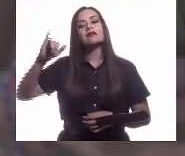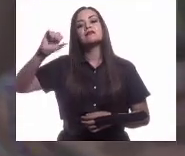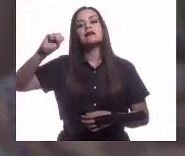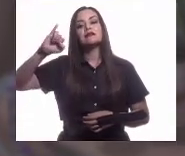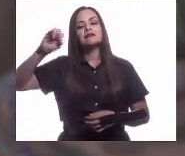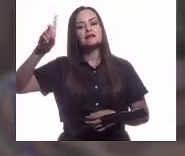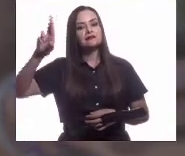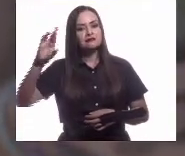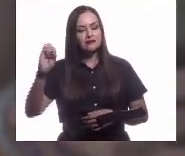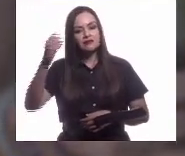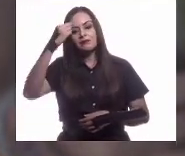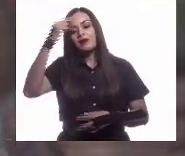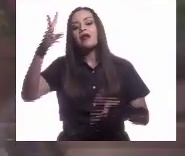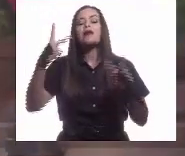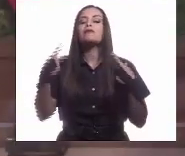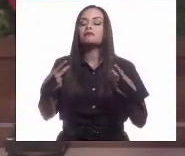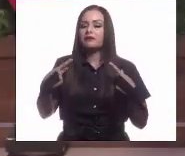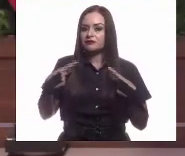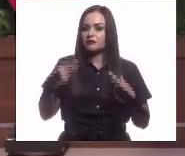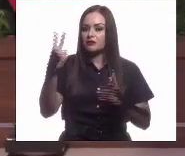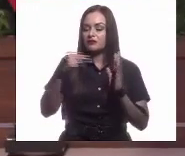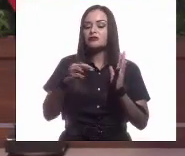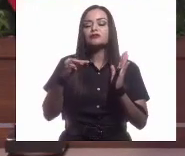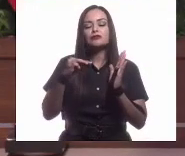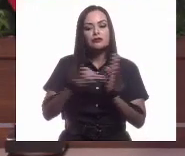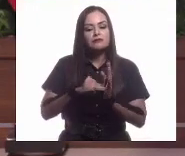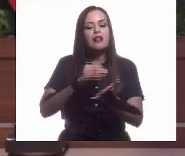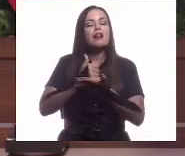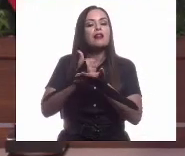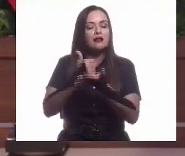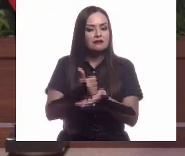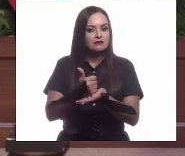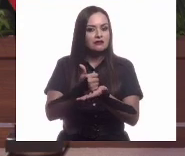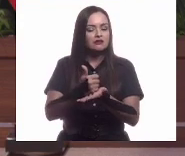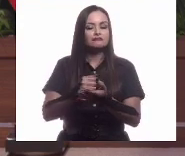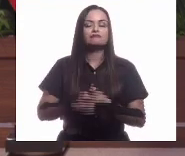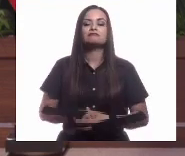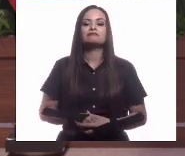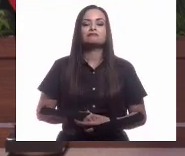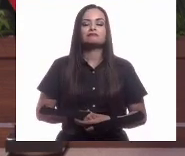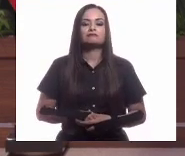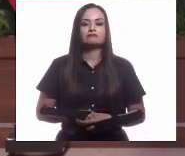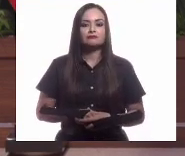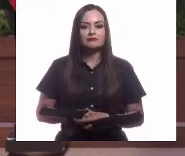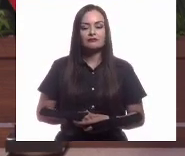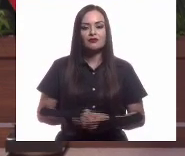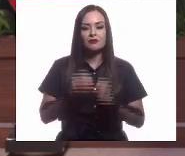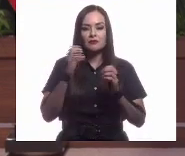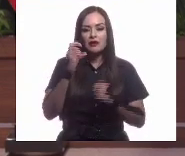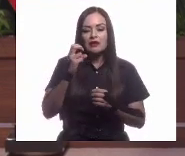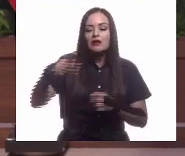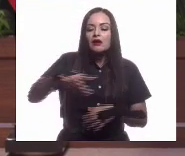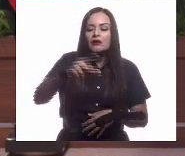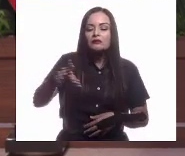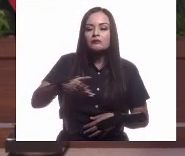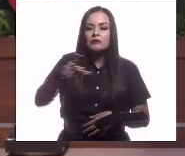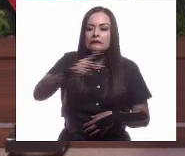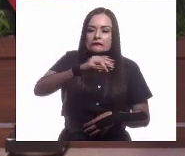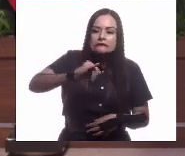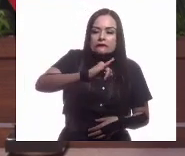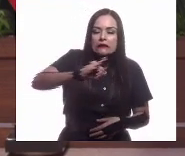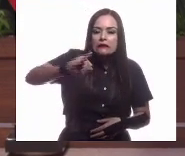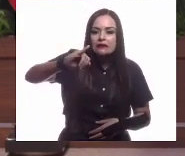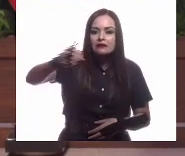habitantes. Gracias a estos servicios gratuitos, las comunidades dejan de ser lugares aislados y se